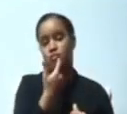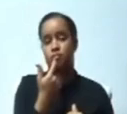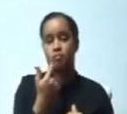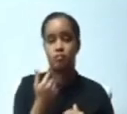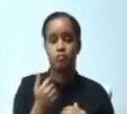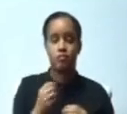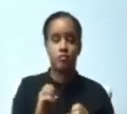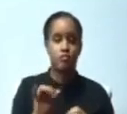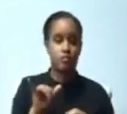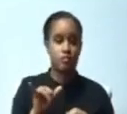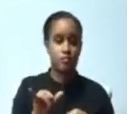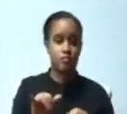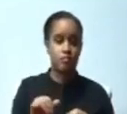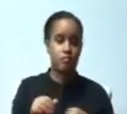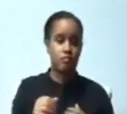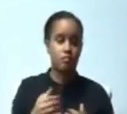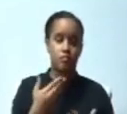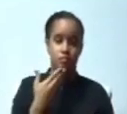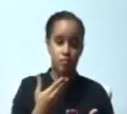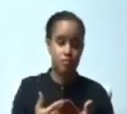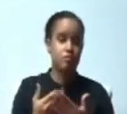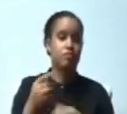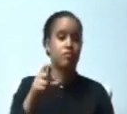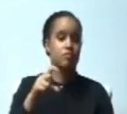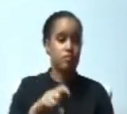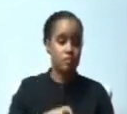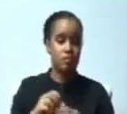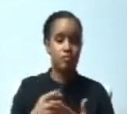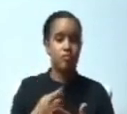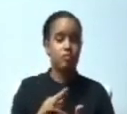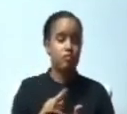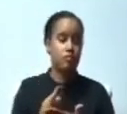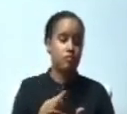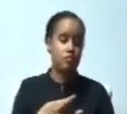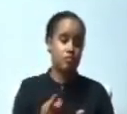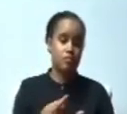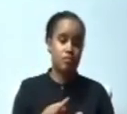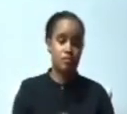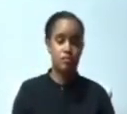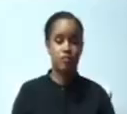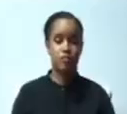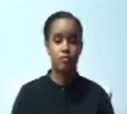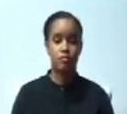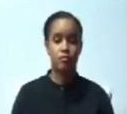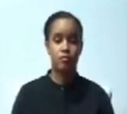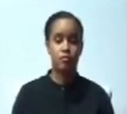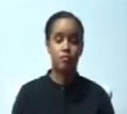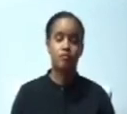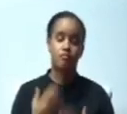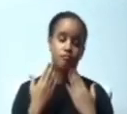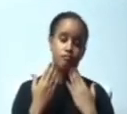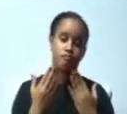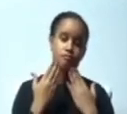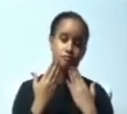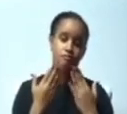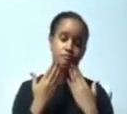esta oportuna resolución que hoy discutimos. Muchas gracias. Bueno.